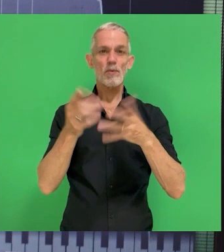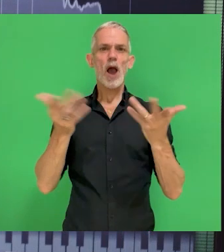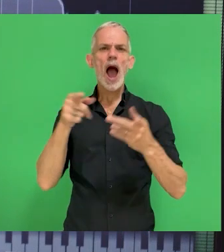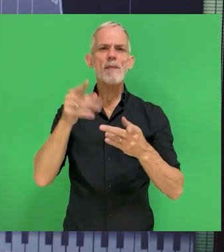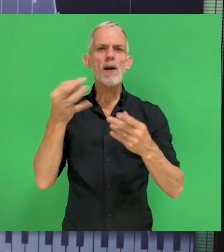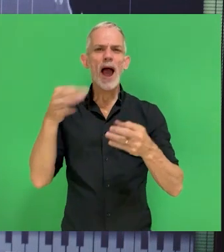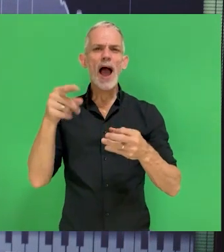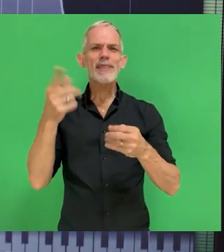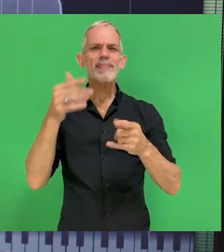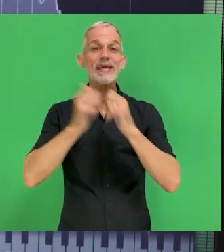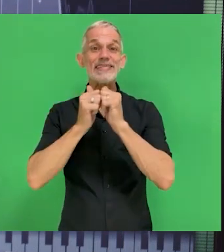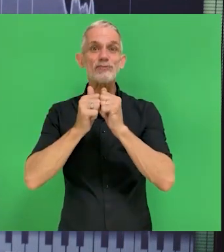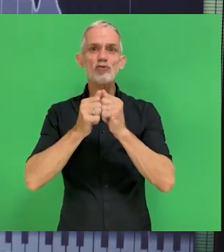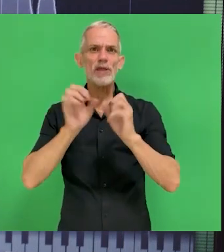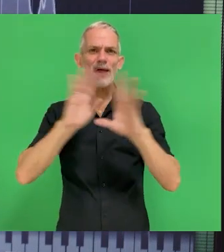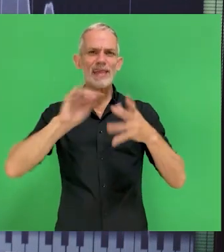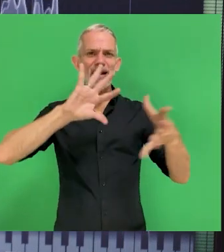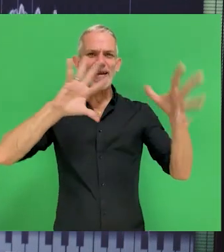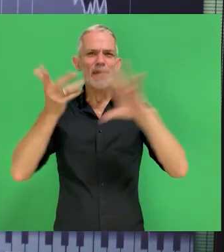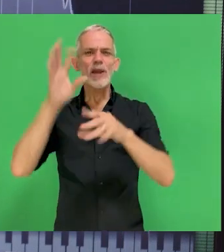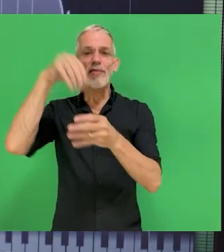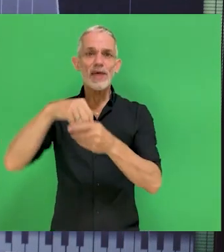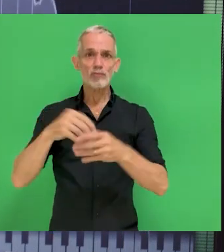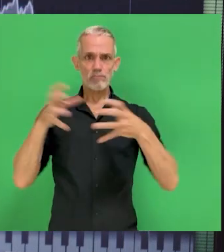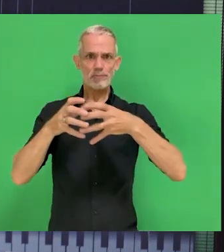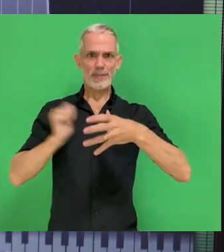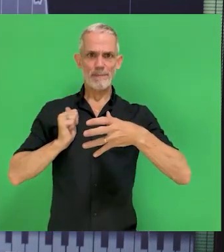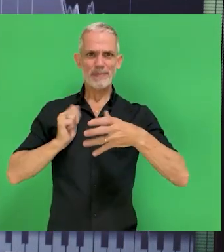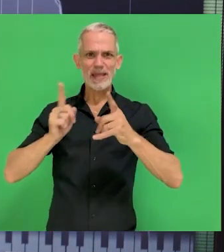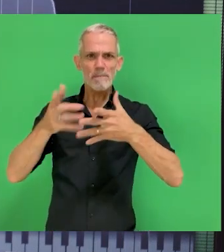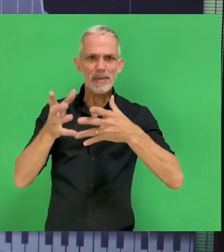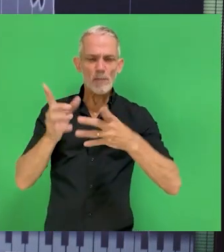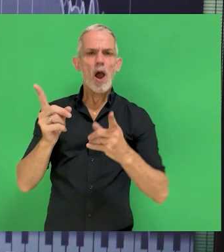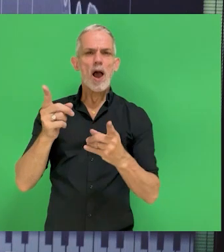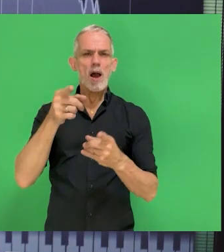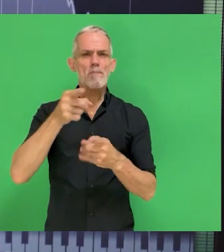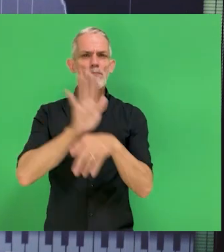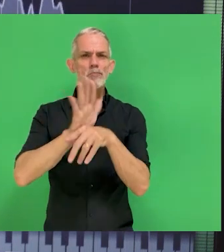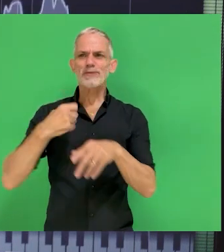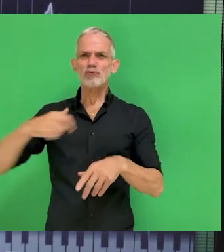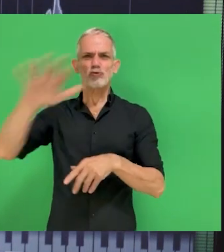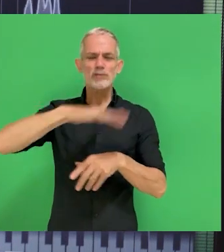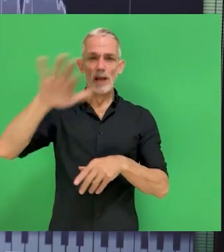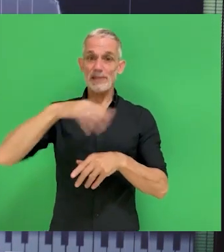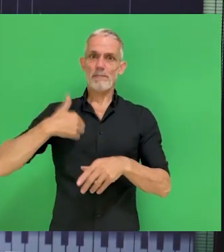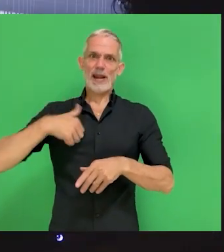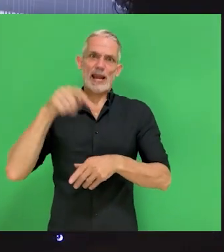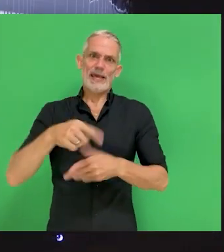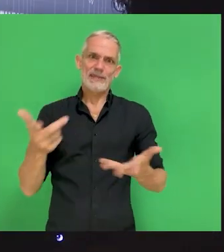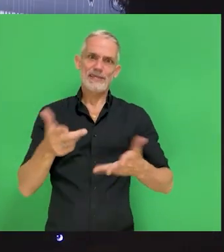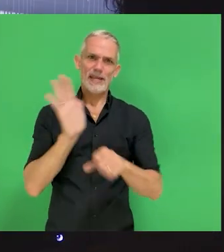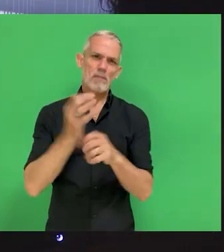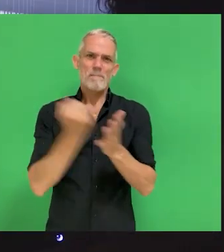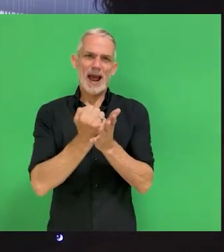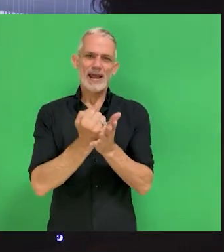lo que lleva a una historia catastrófica dentro de las mismas fuerzas y lo que significó socialmente para este país.